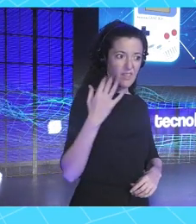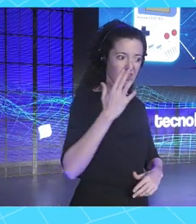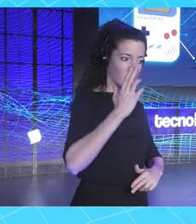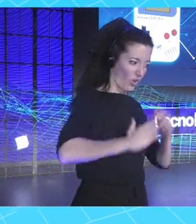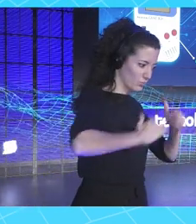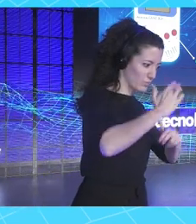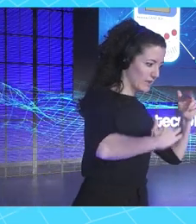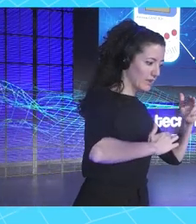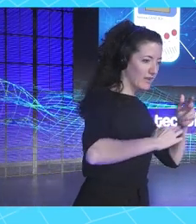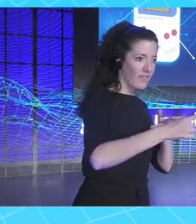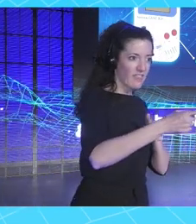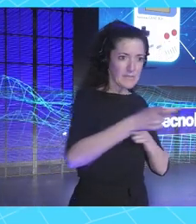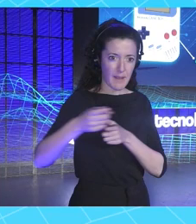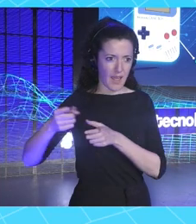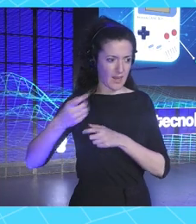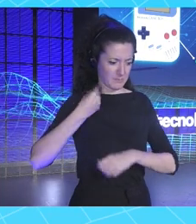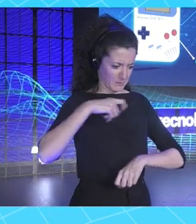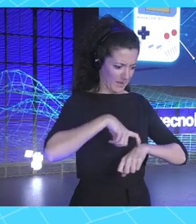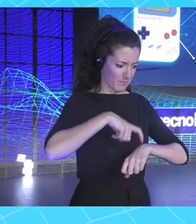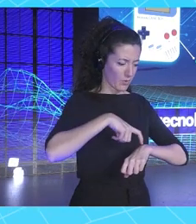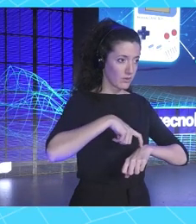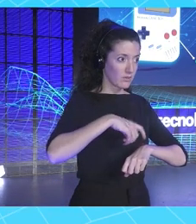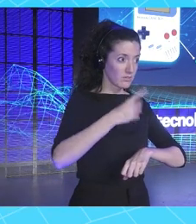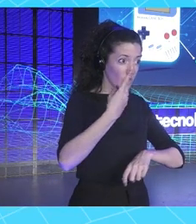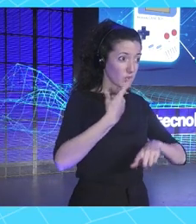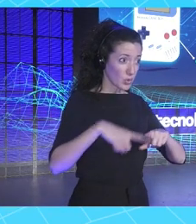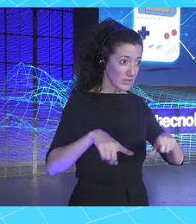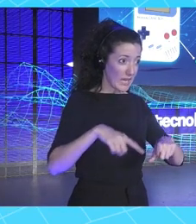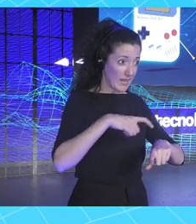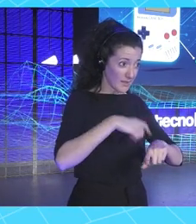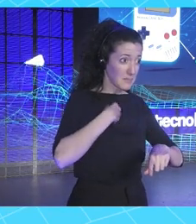dos cosas a la vez solo se lo he visto hacer a mi madre y a mi mujer imposible